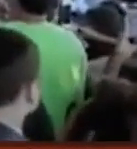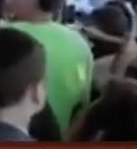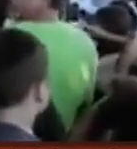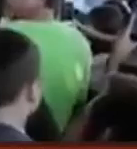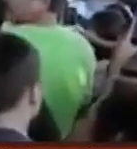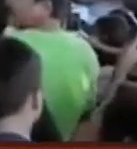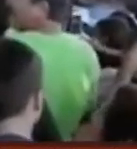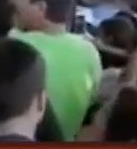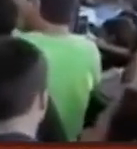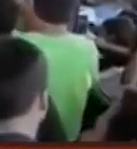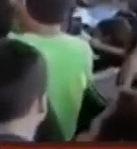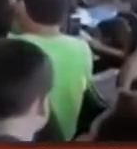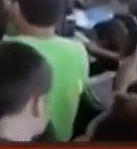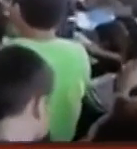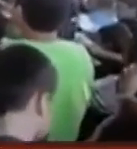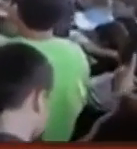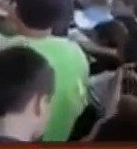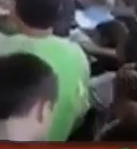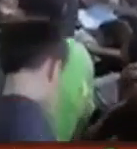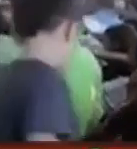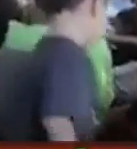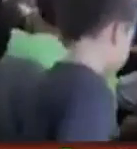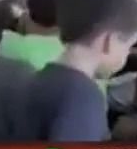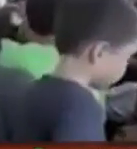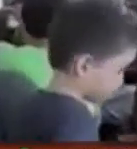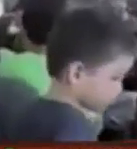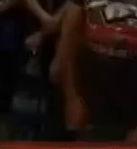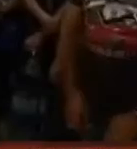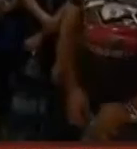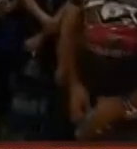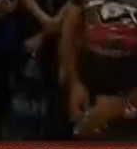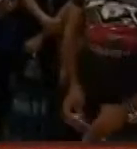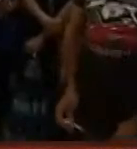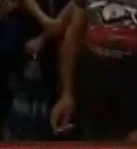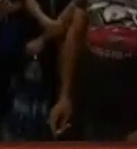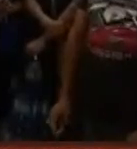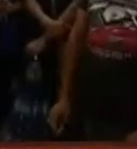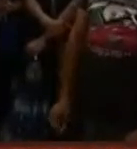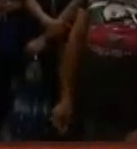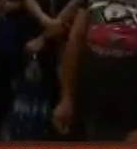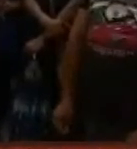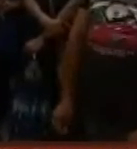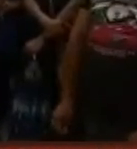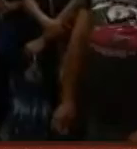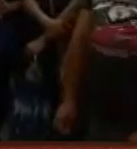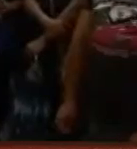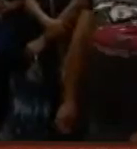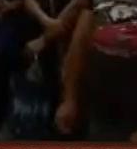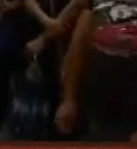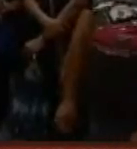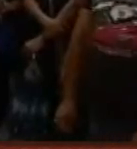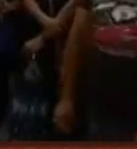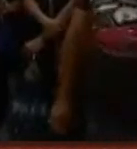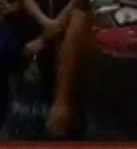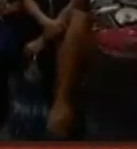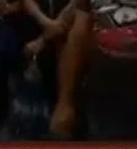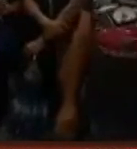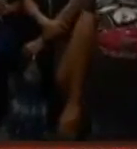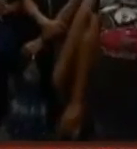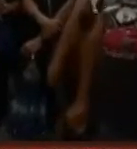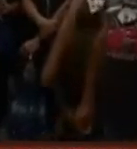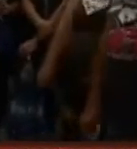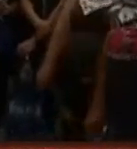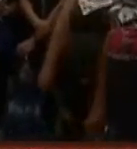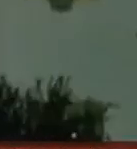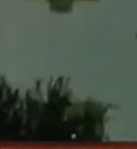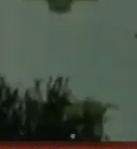la gente en un puesto de comida, en cualquier lado, viendo el homenaje a través de la televisión. ¿Tu canción favorita